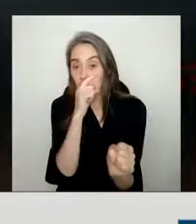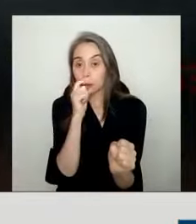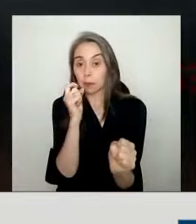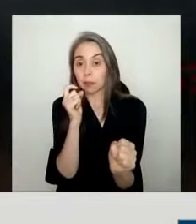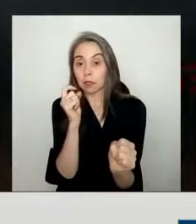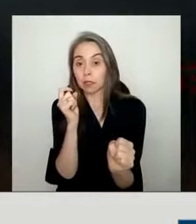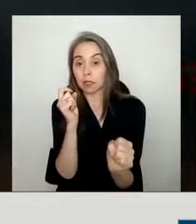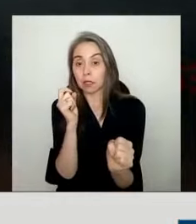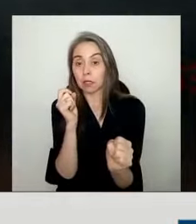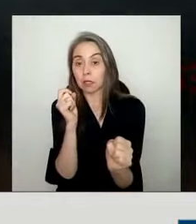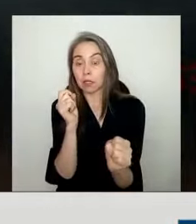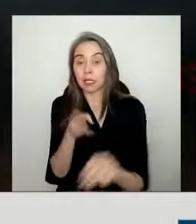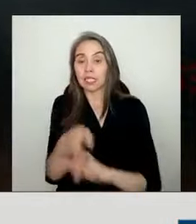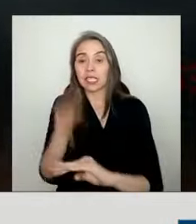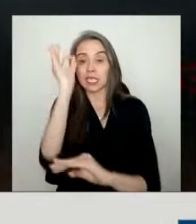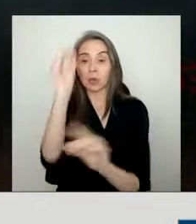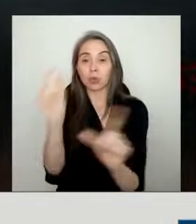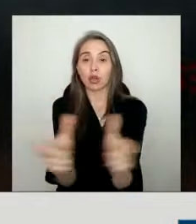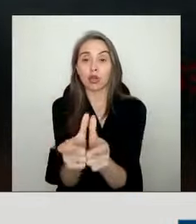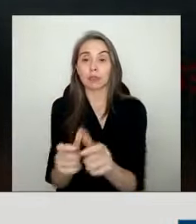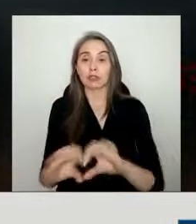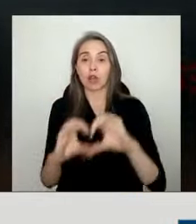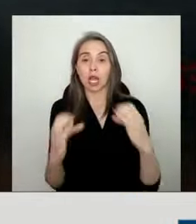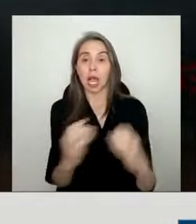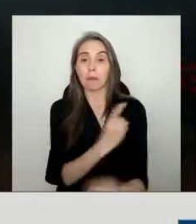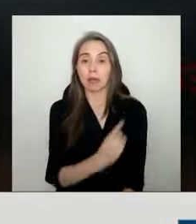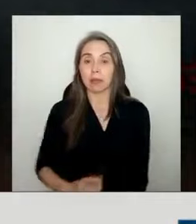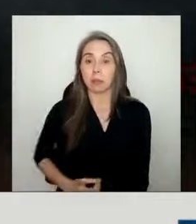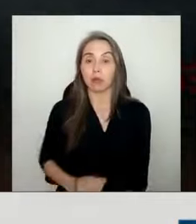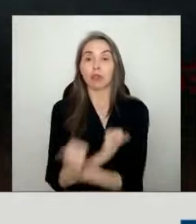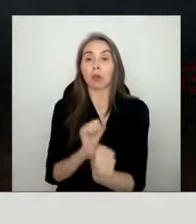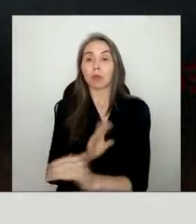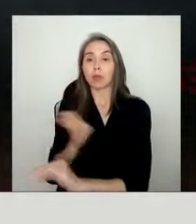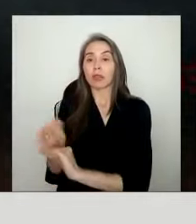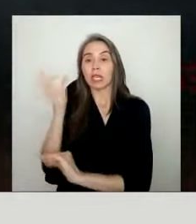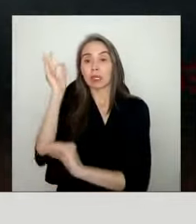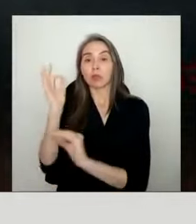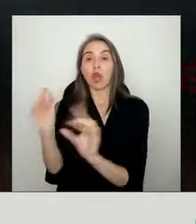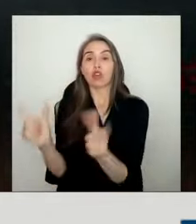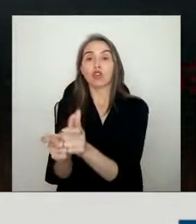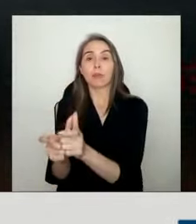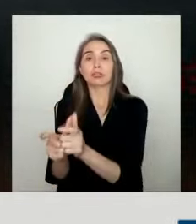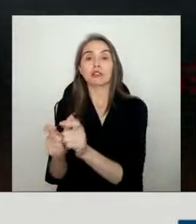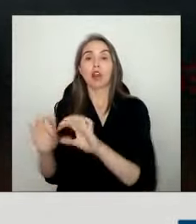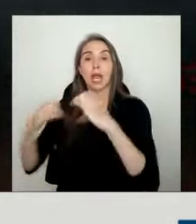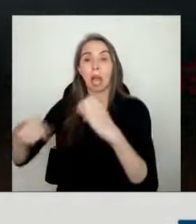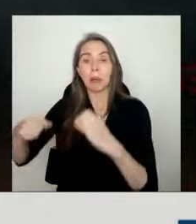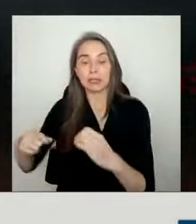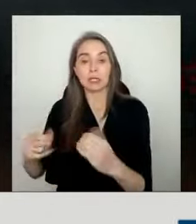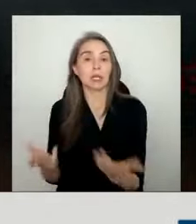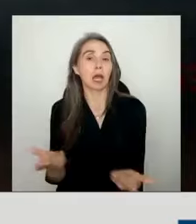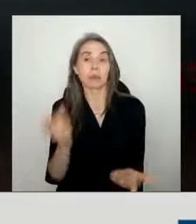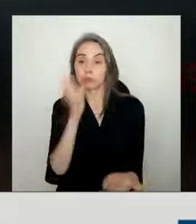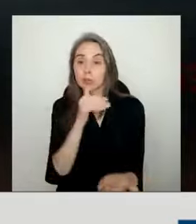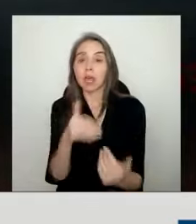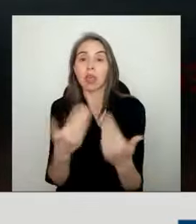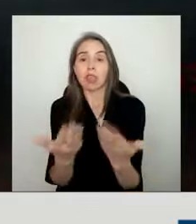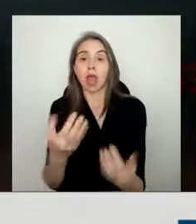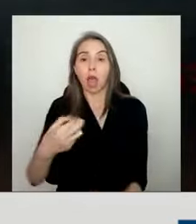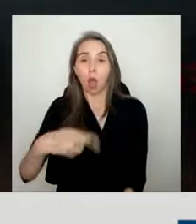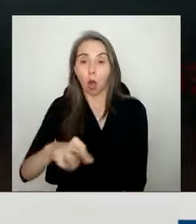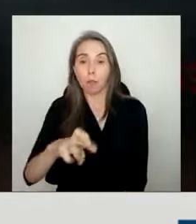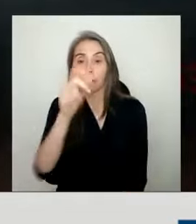comisión de la cámara ni tampoco del senado tener la oportunidad para aquellos que ya pueden ejercer solo y